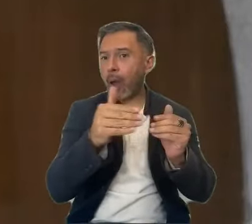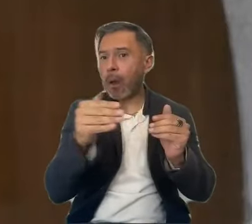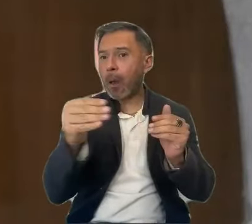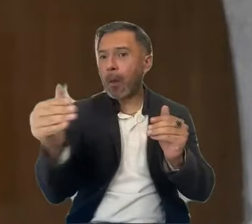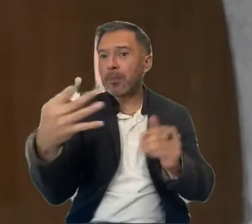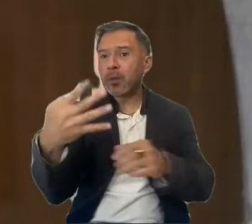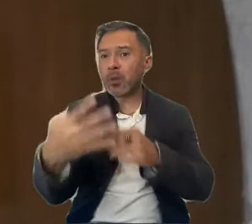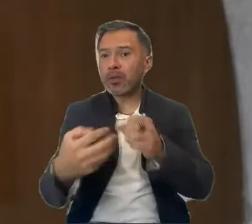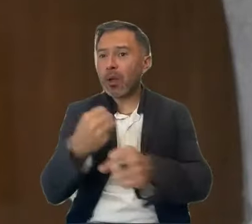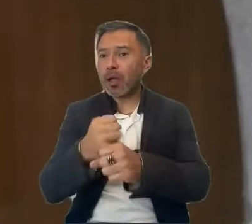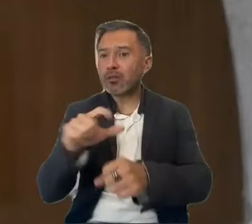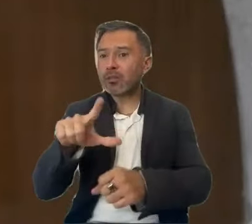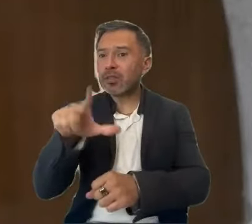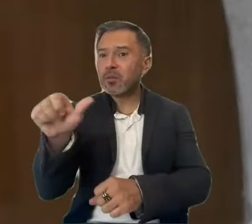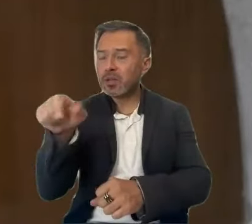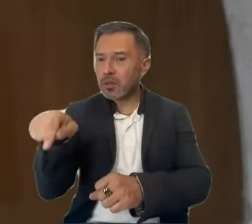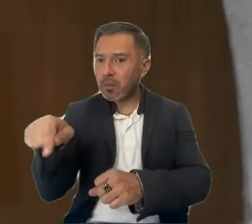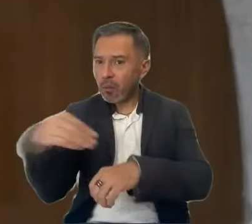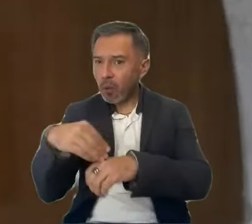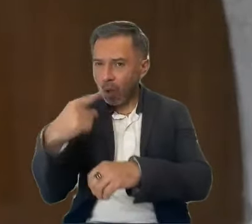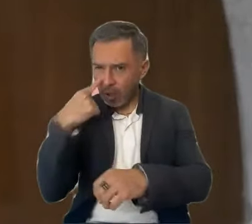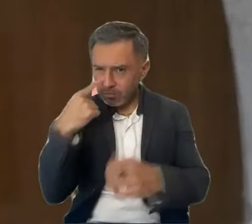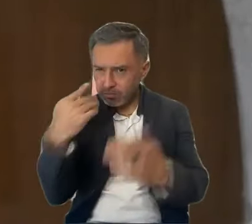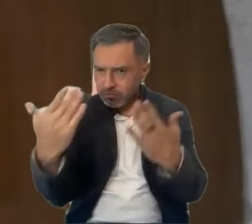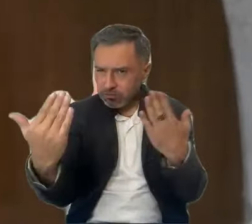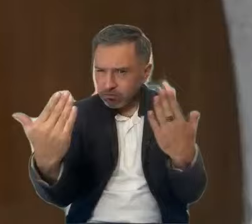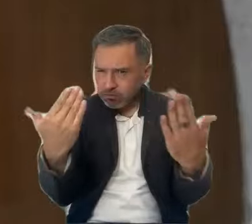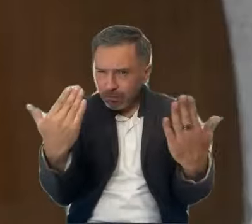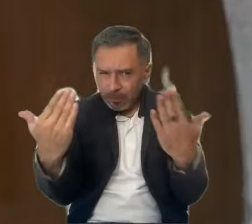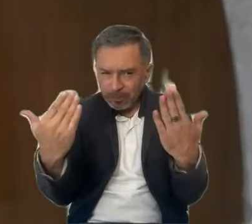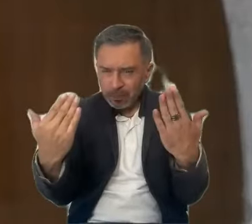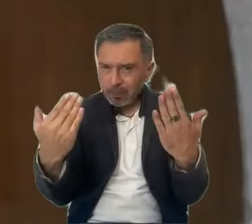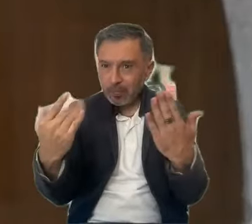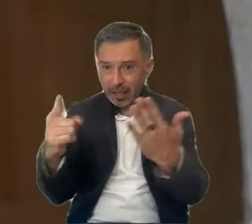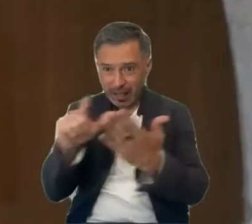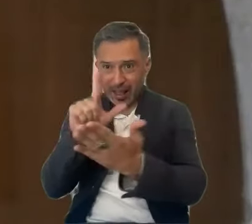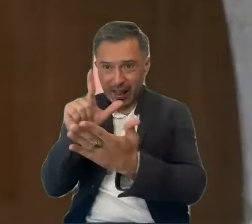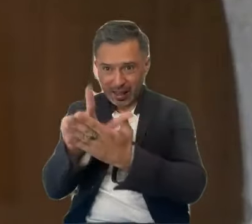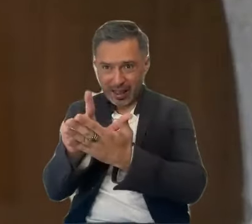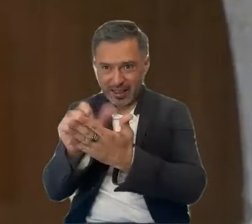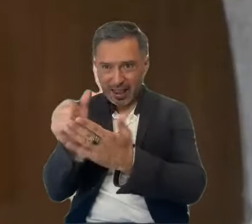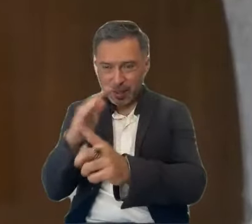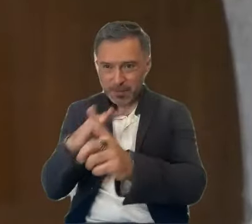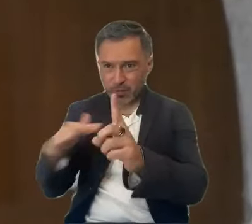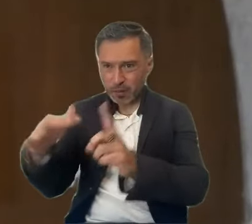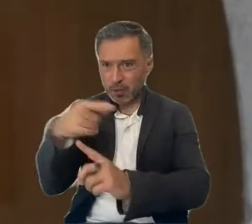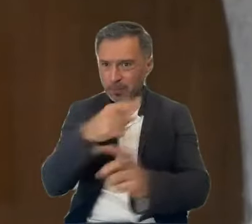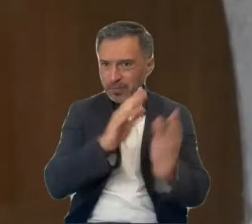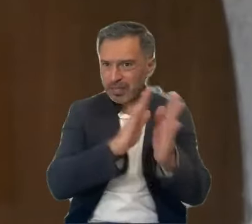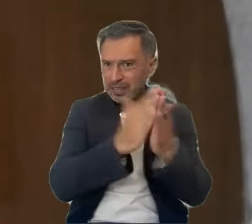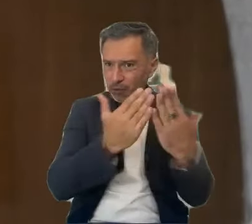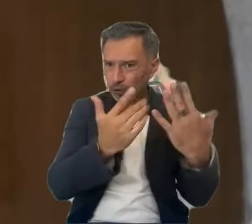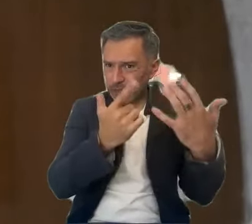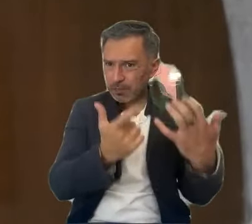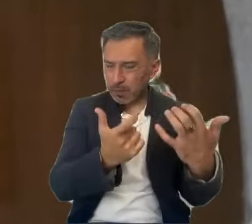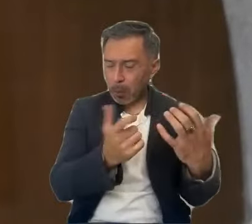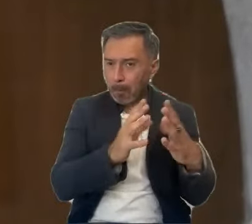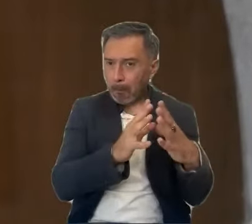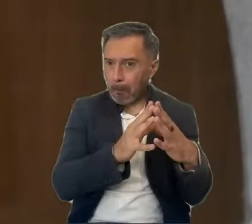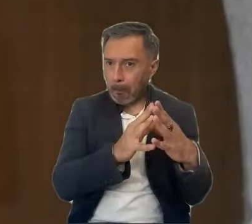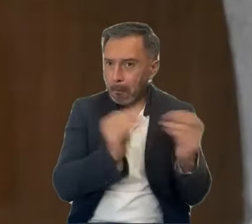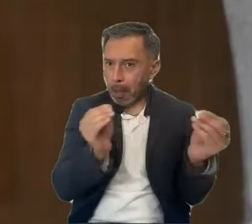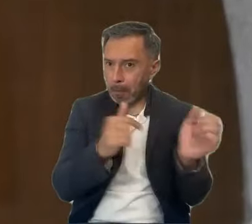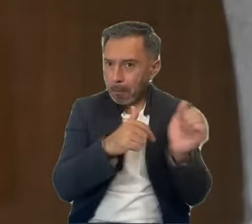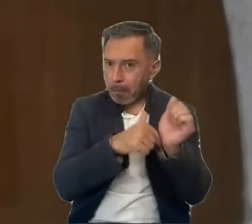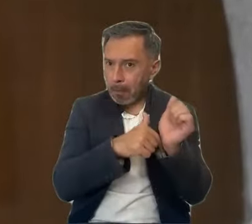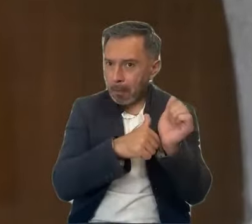de comparar esa Ley Federal de Responsabilidad Ambiental con el desaparecido libro séptimo, queda claro que alguien nada más